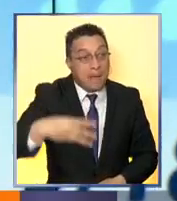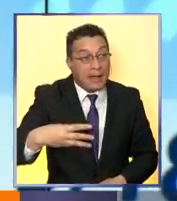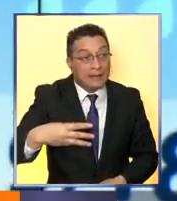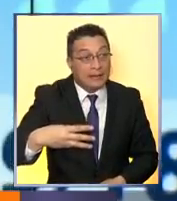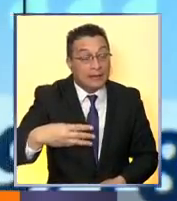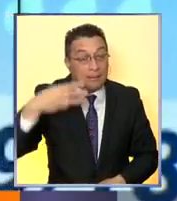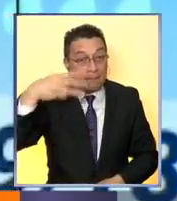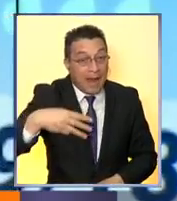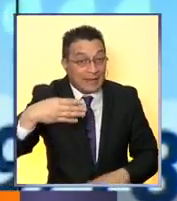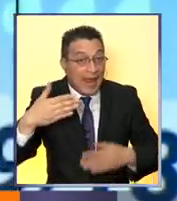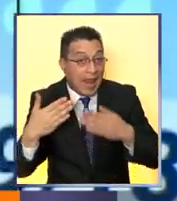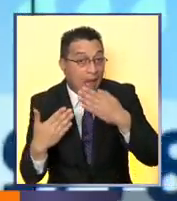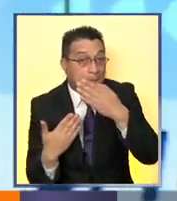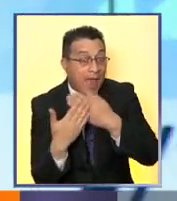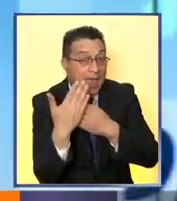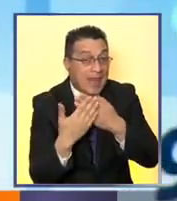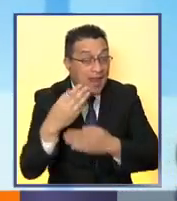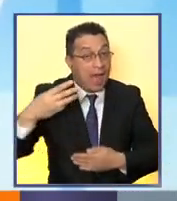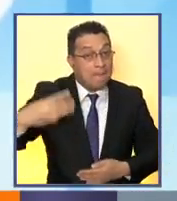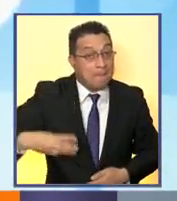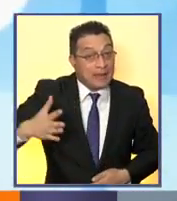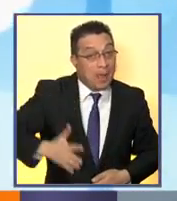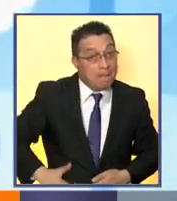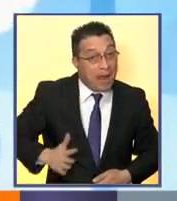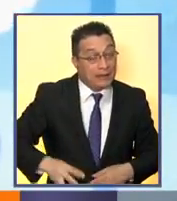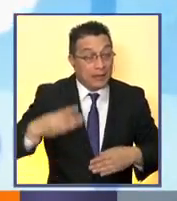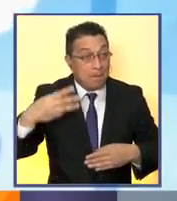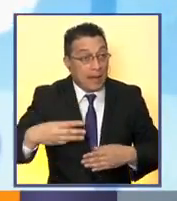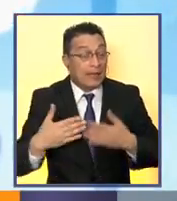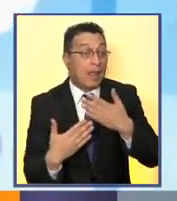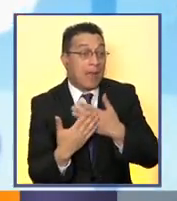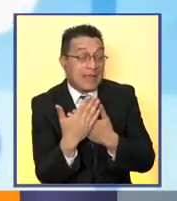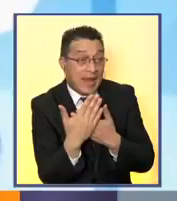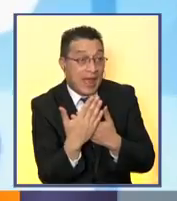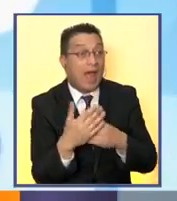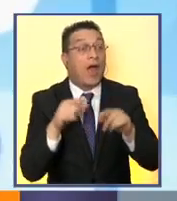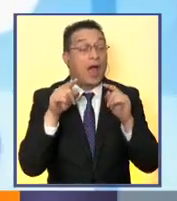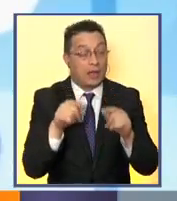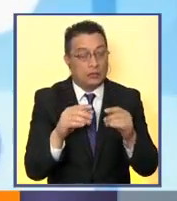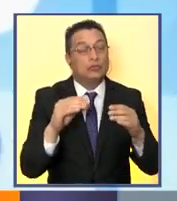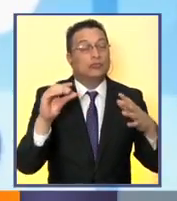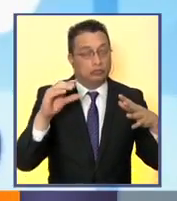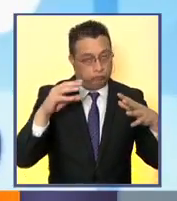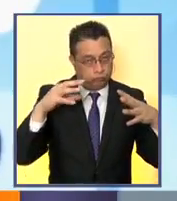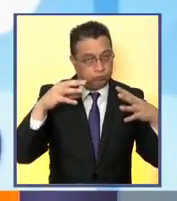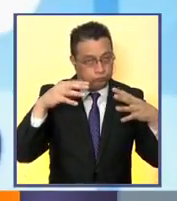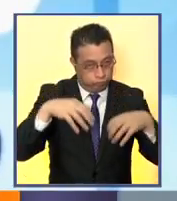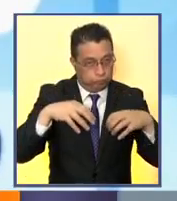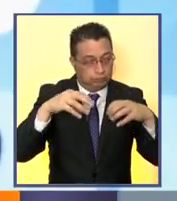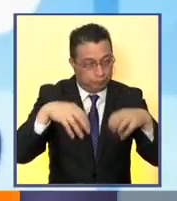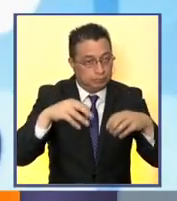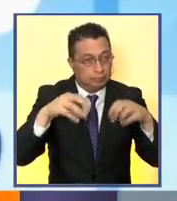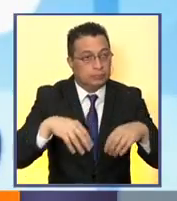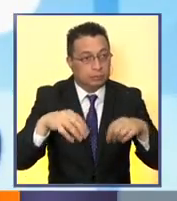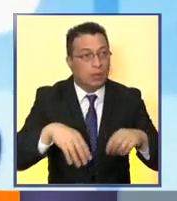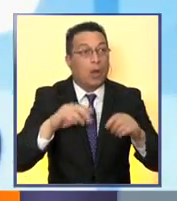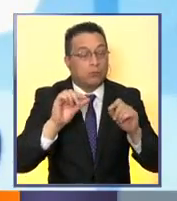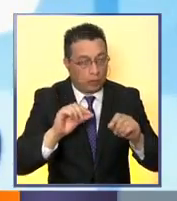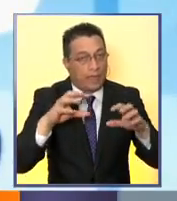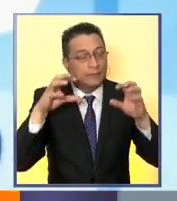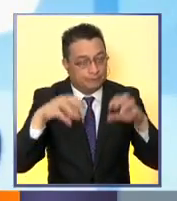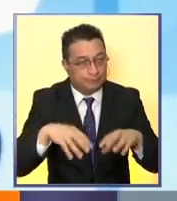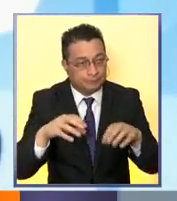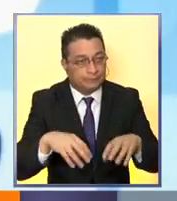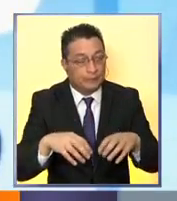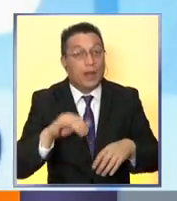en la mañana hasta el mediodía, aunque durante la tarde van a seguir algunos quiebres en la nubosidad, esperamos precipitaciones.